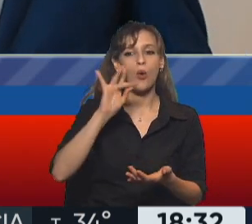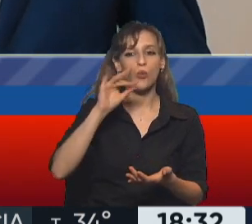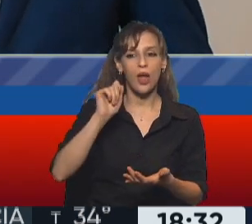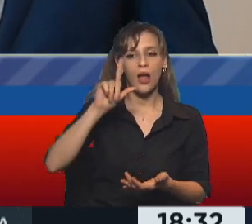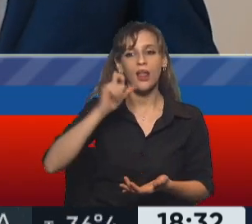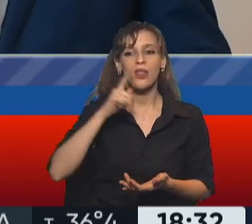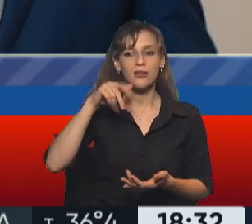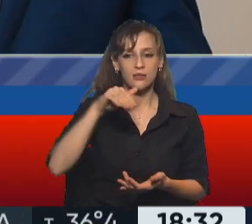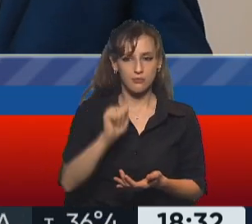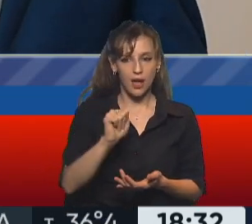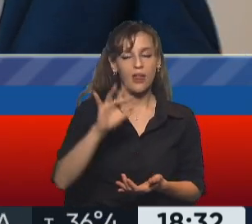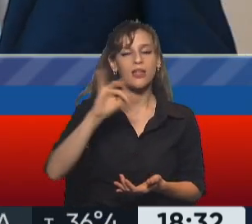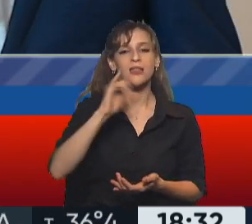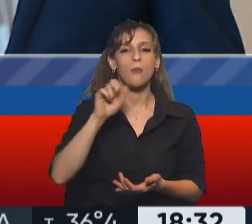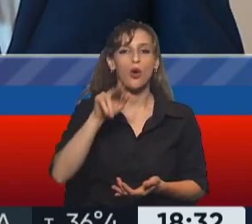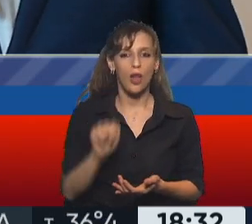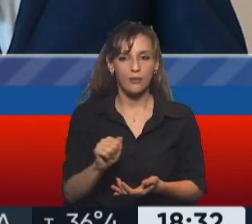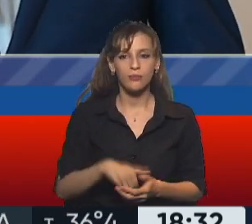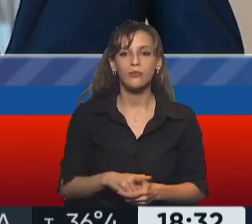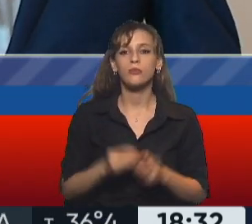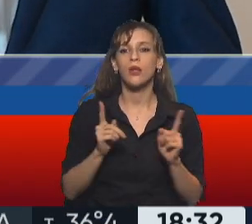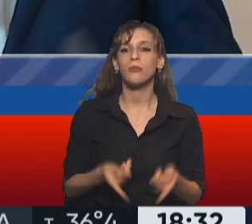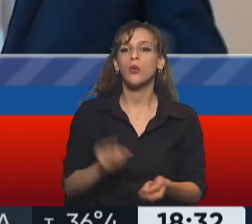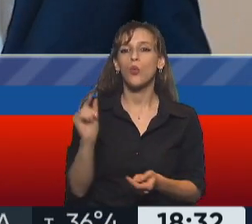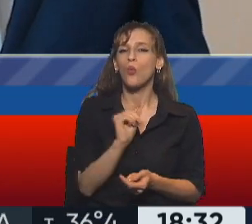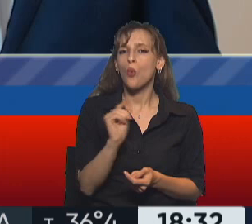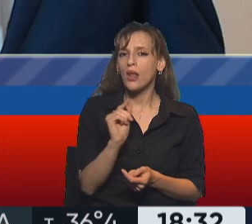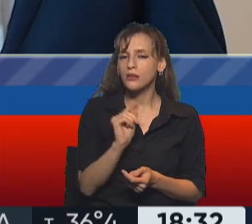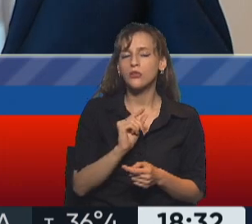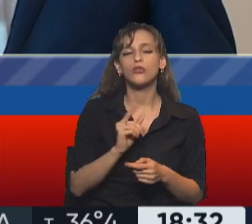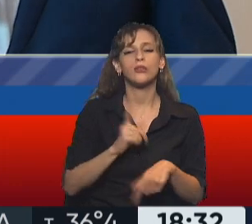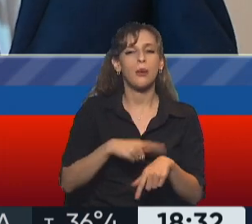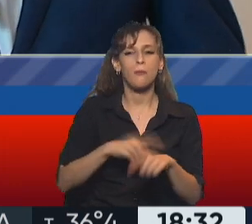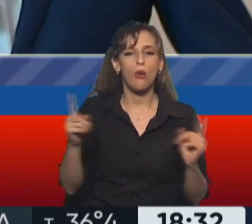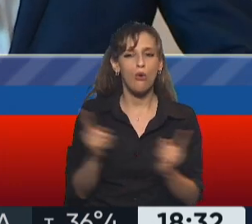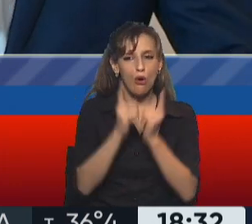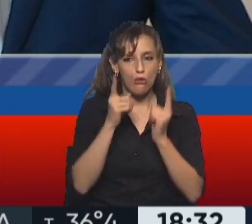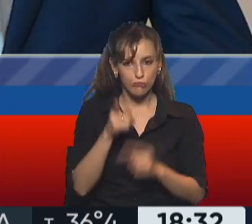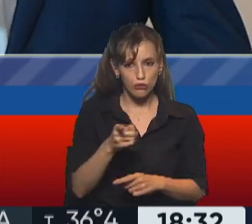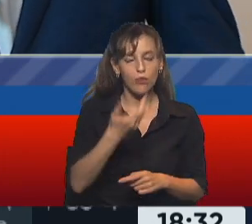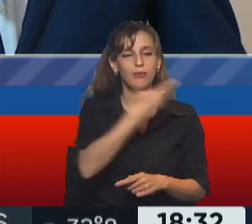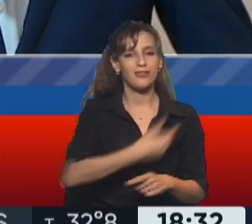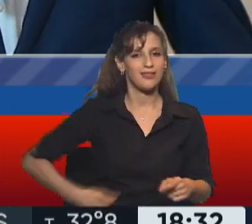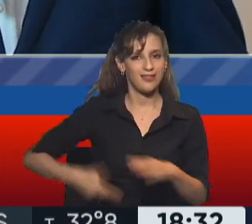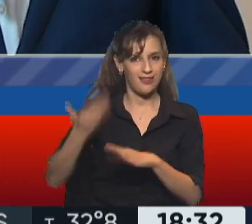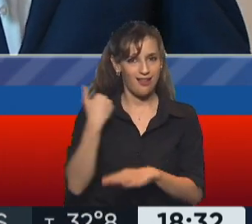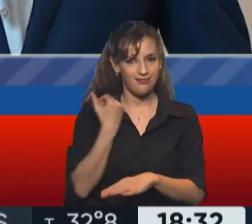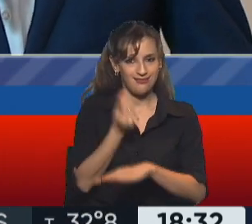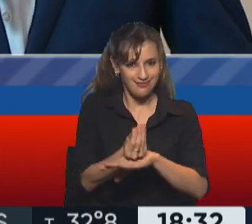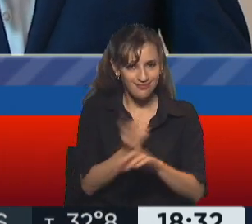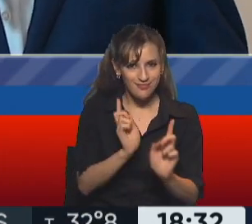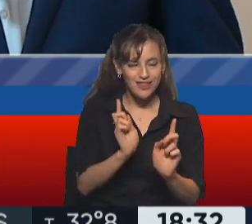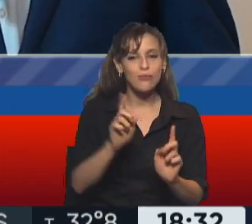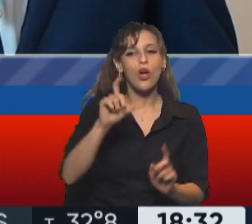Abdala de Zamora. Incluso por unos instantes fue fugaz el paso por la presidencia, por eso su debut en estas lides,